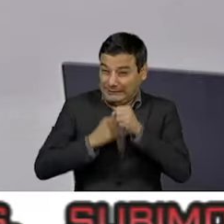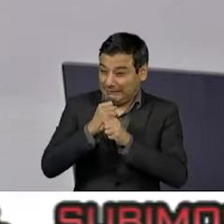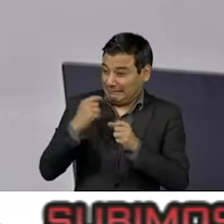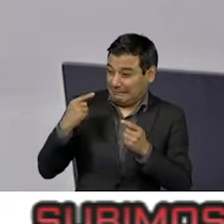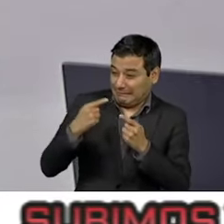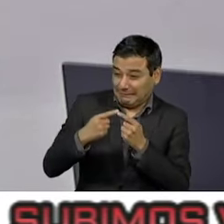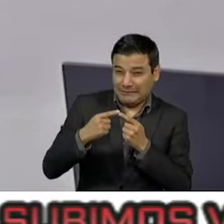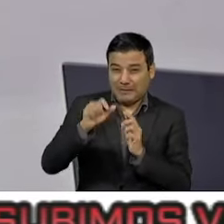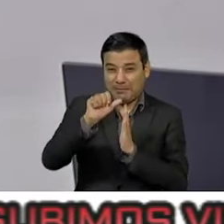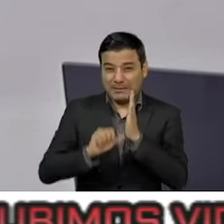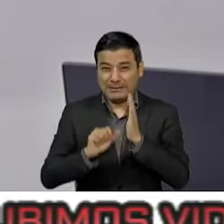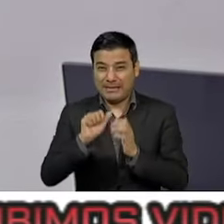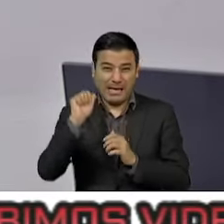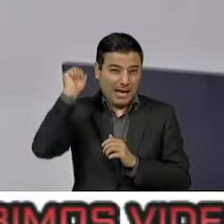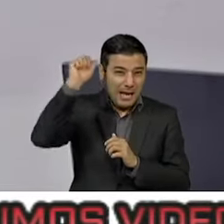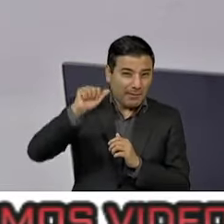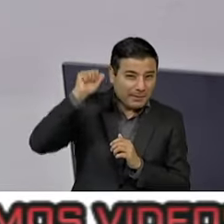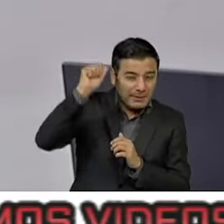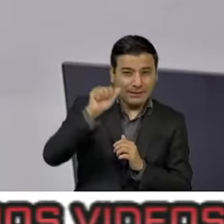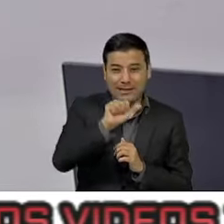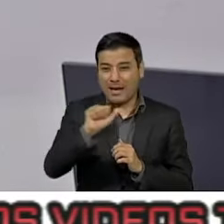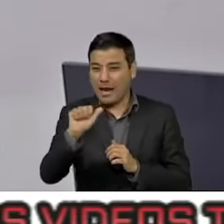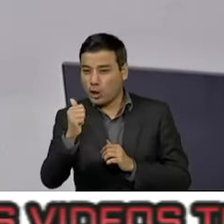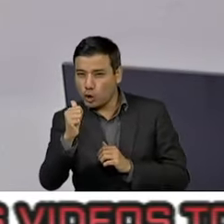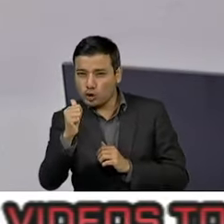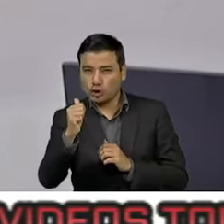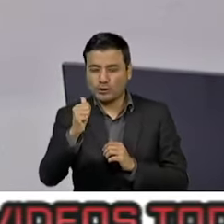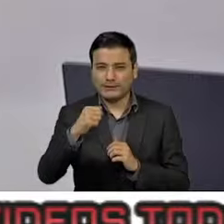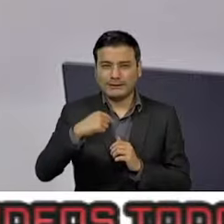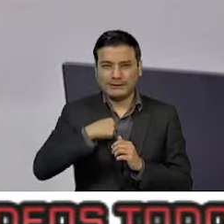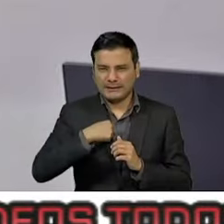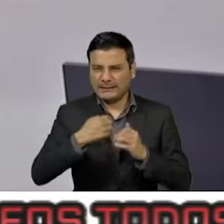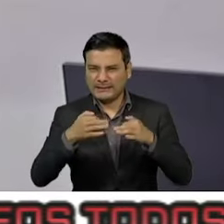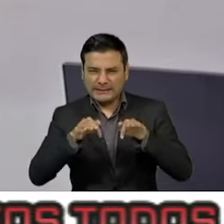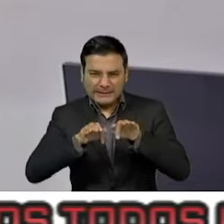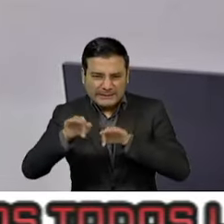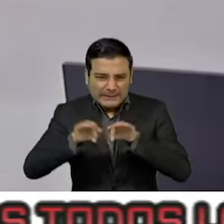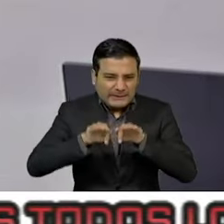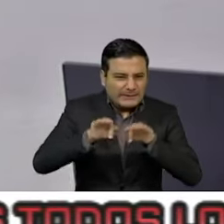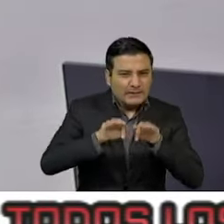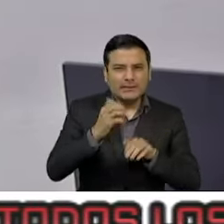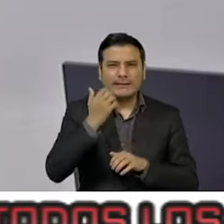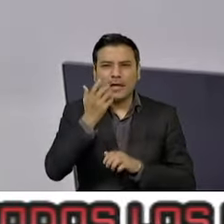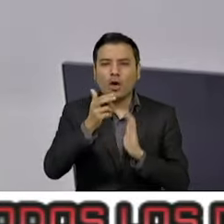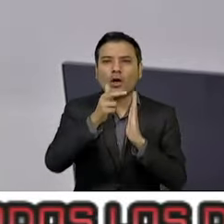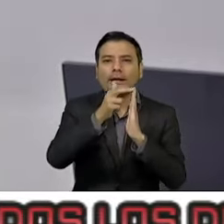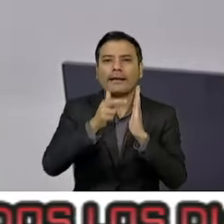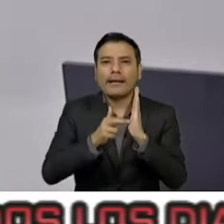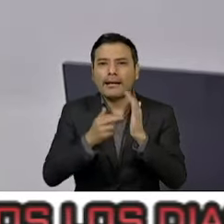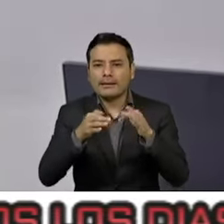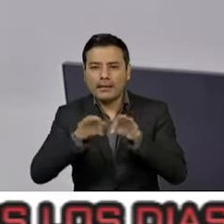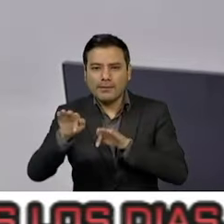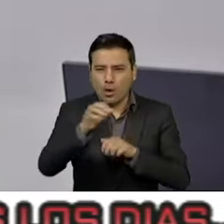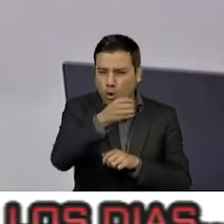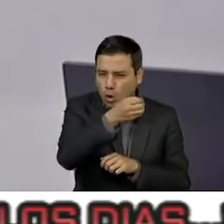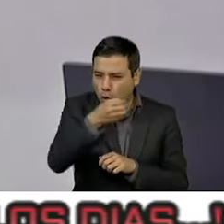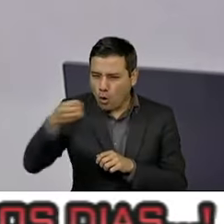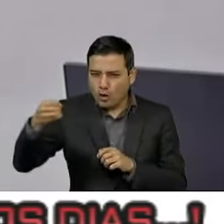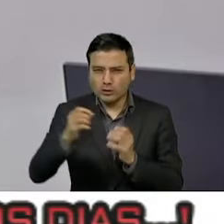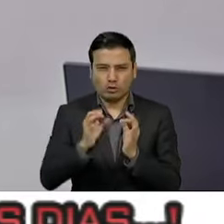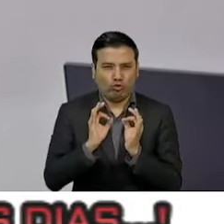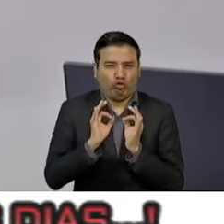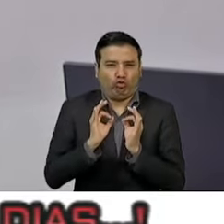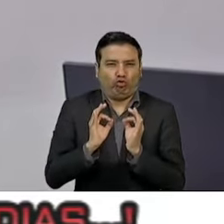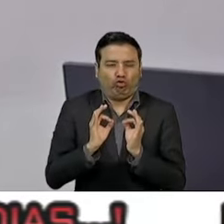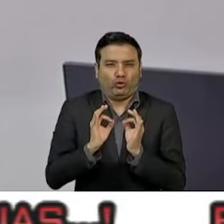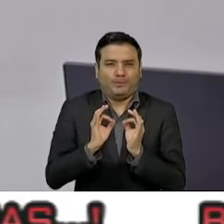abril y agosto del año pasado, nos dimos a la tarea de establecer directrices de trabajo que contribuyeran a cumplir a cabalidad el